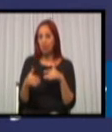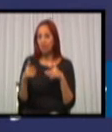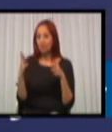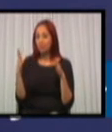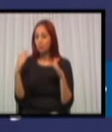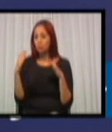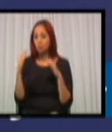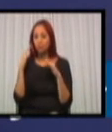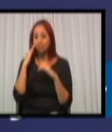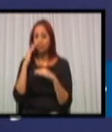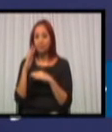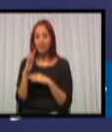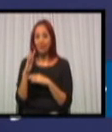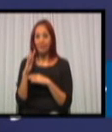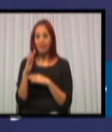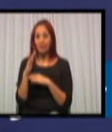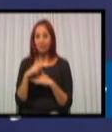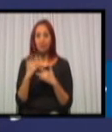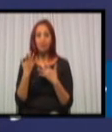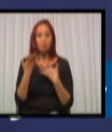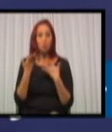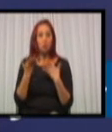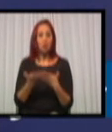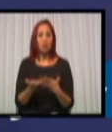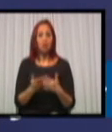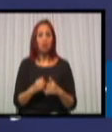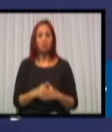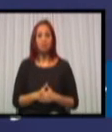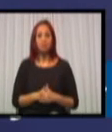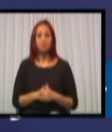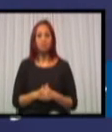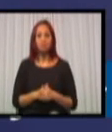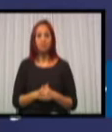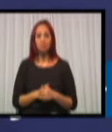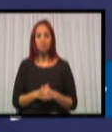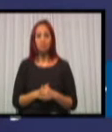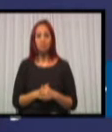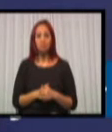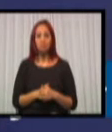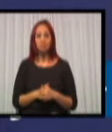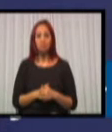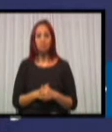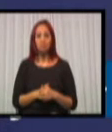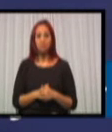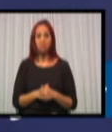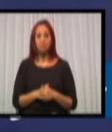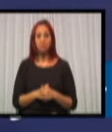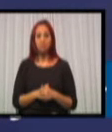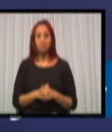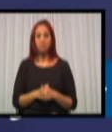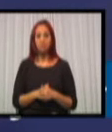se les pide a ellos